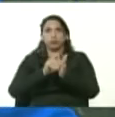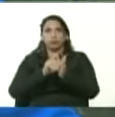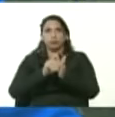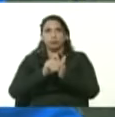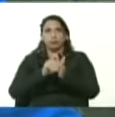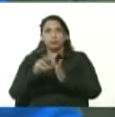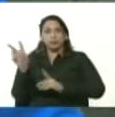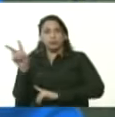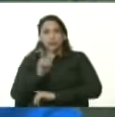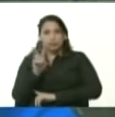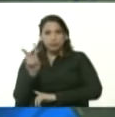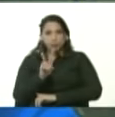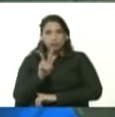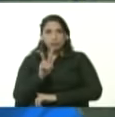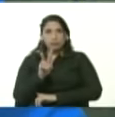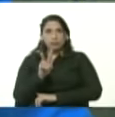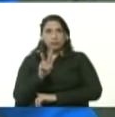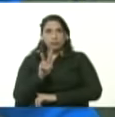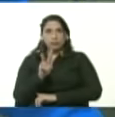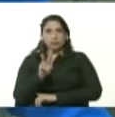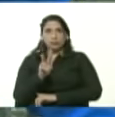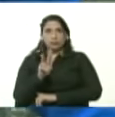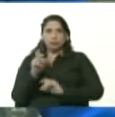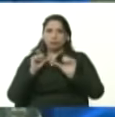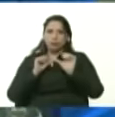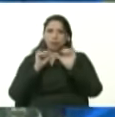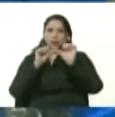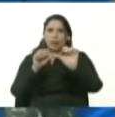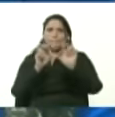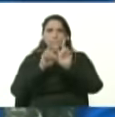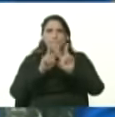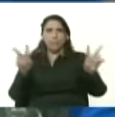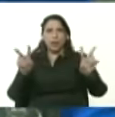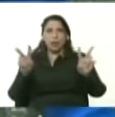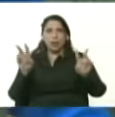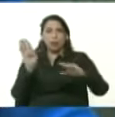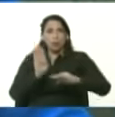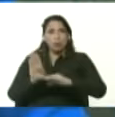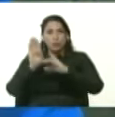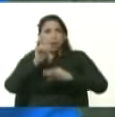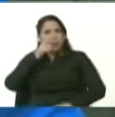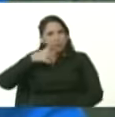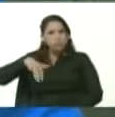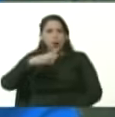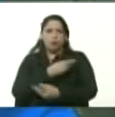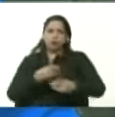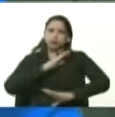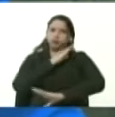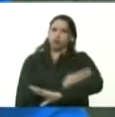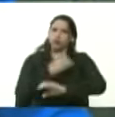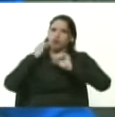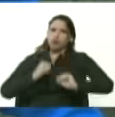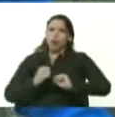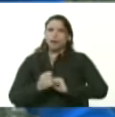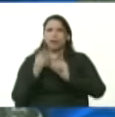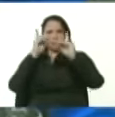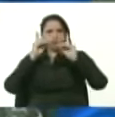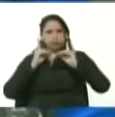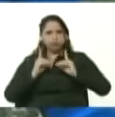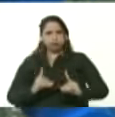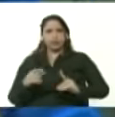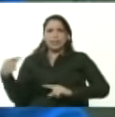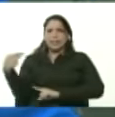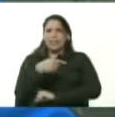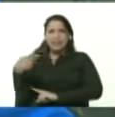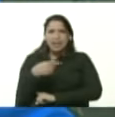que Venezuela está y seguirá en paz, cuidada por un pueblo digno, valiente, decididamente negado